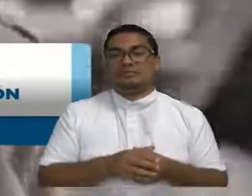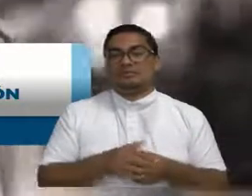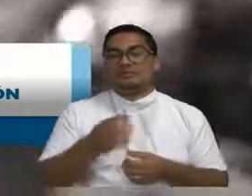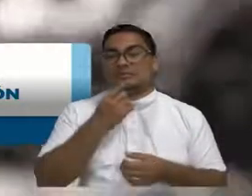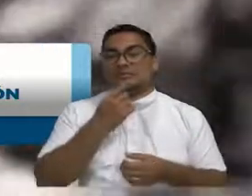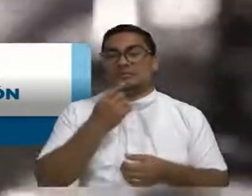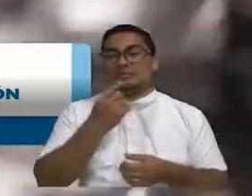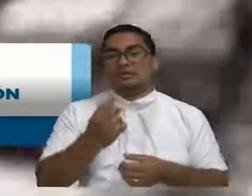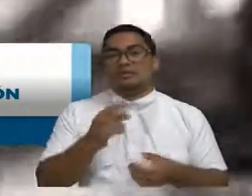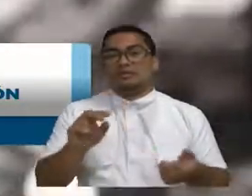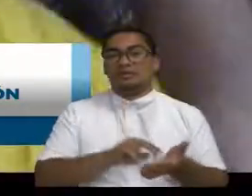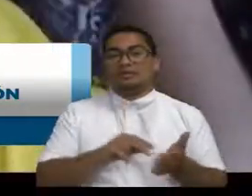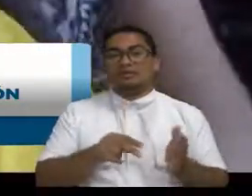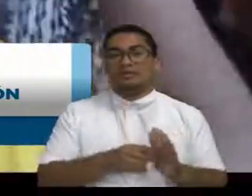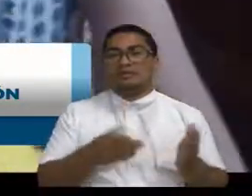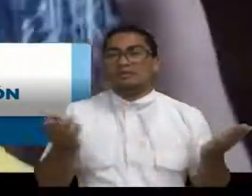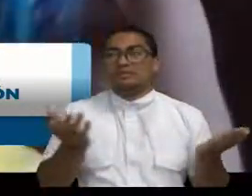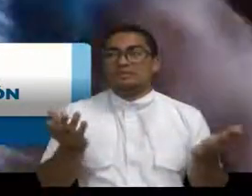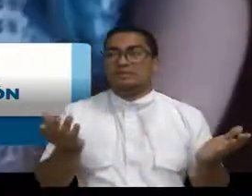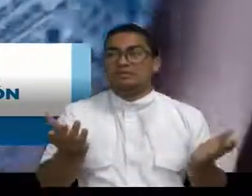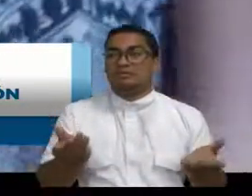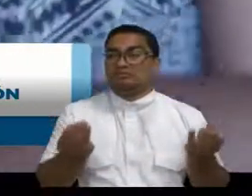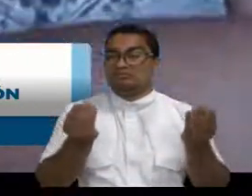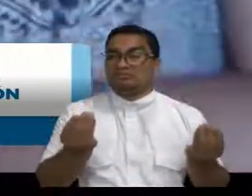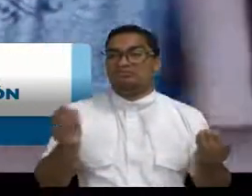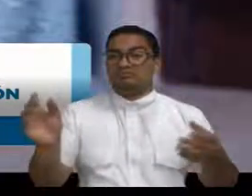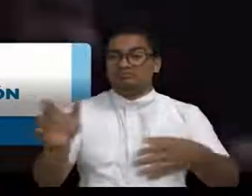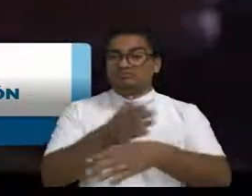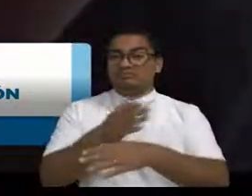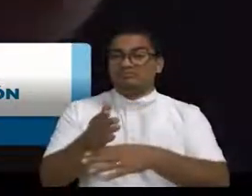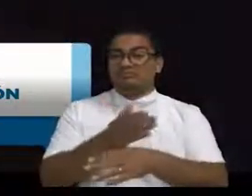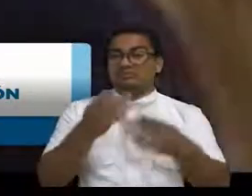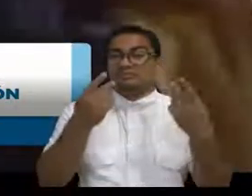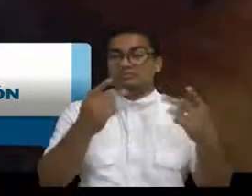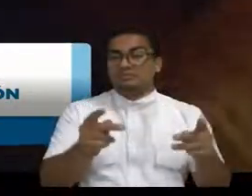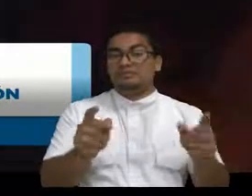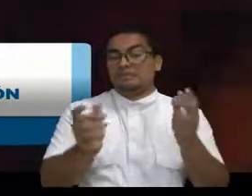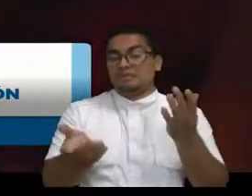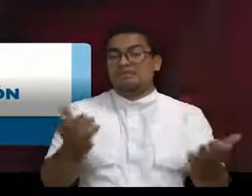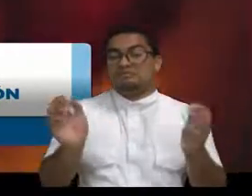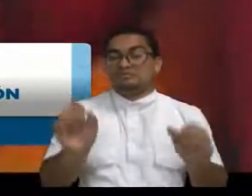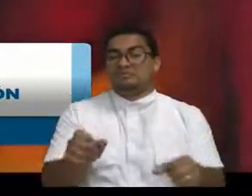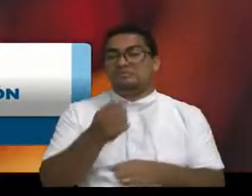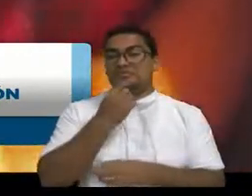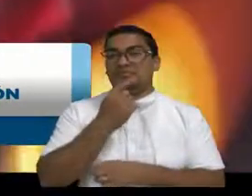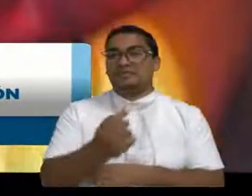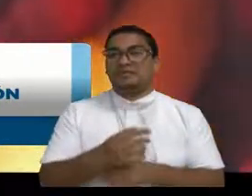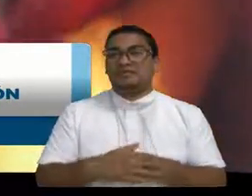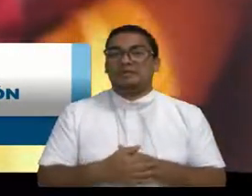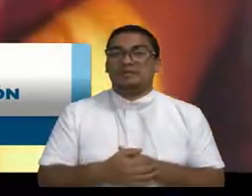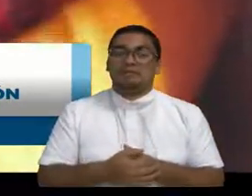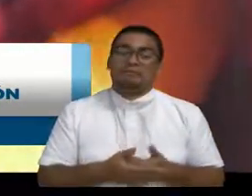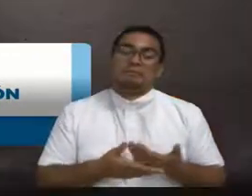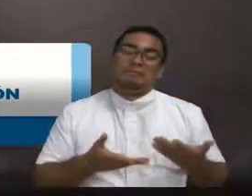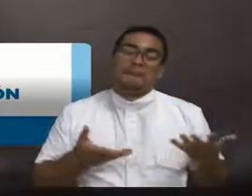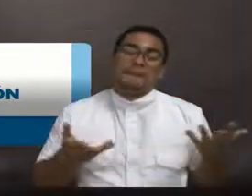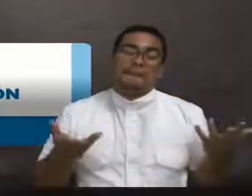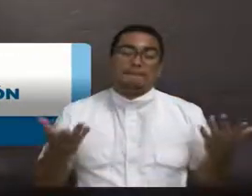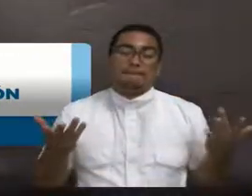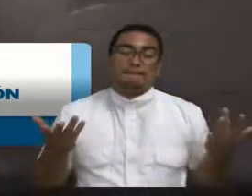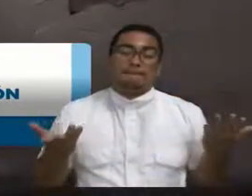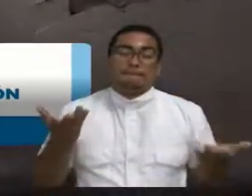Podría ser una condición. Sin embargo, hay que investigar muchas situaciones, ¿verdad? Pero podría ser una de ellas, claro que sí. Porque también pueden